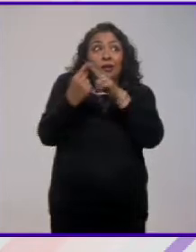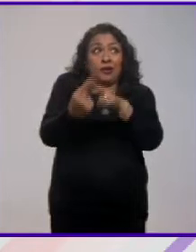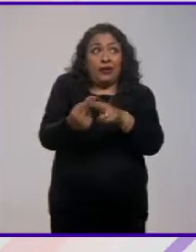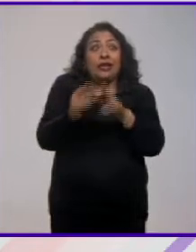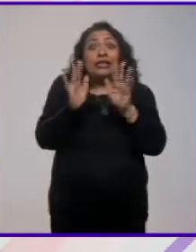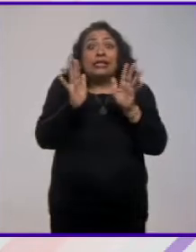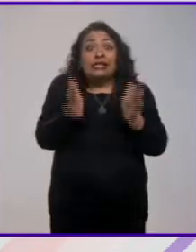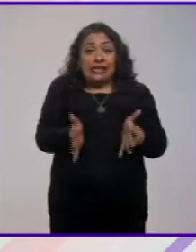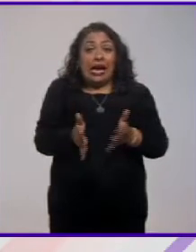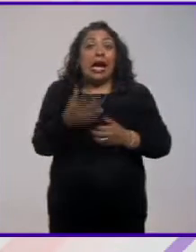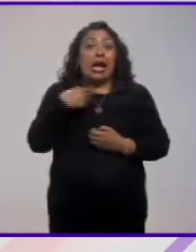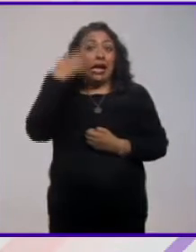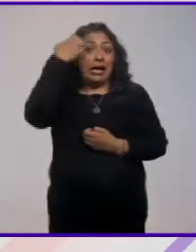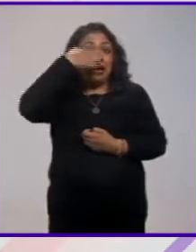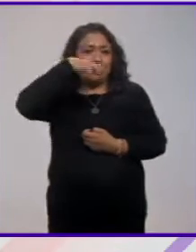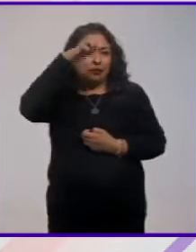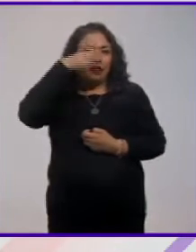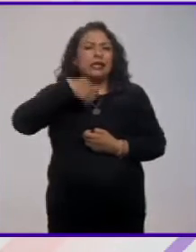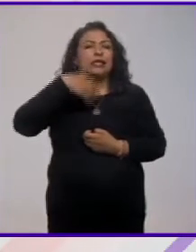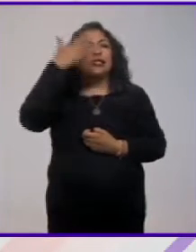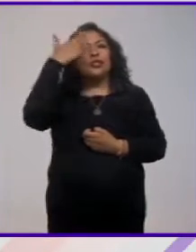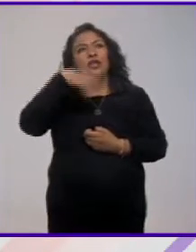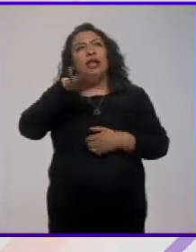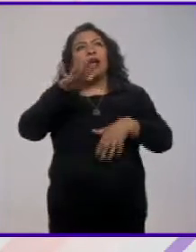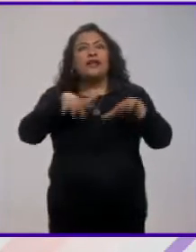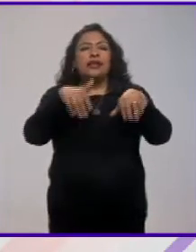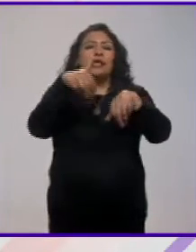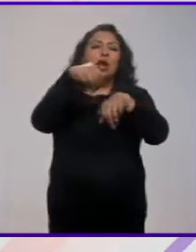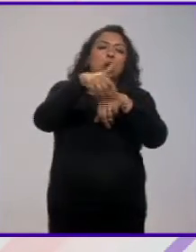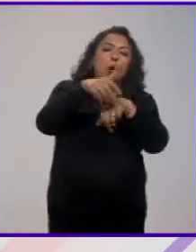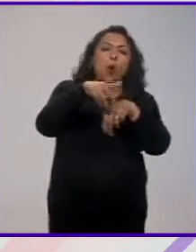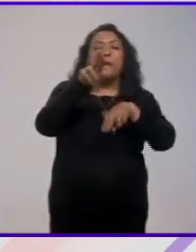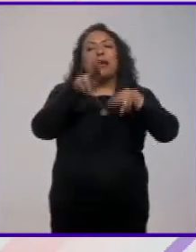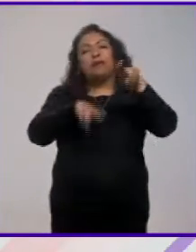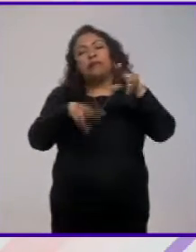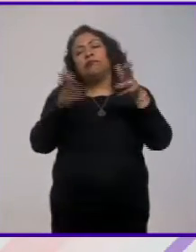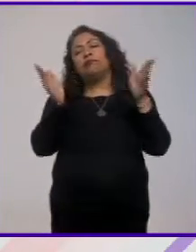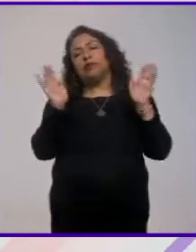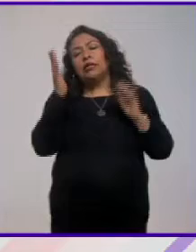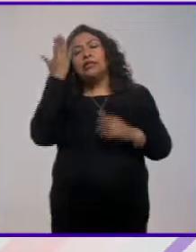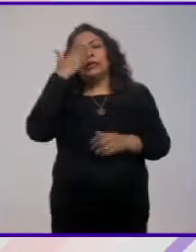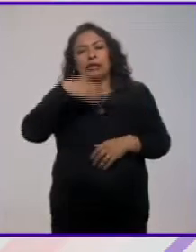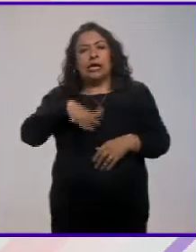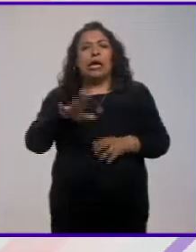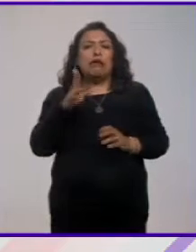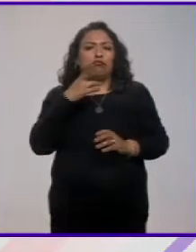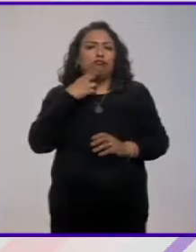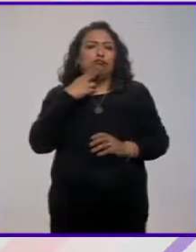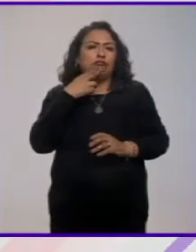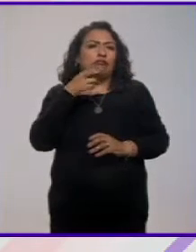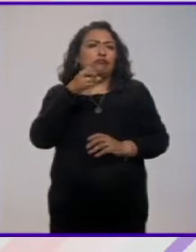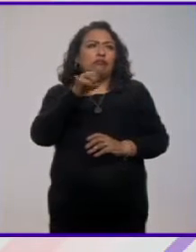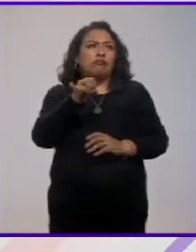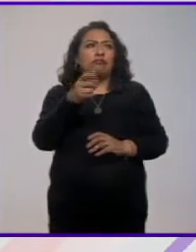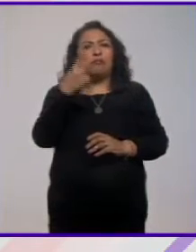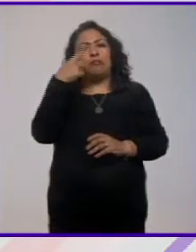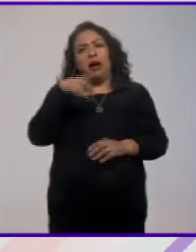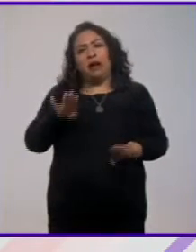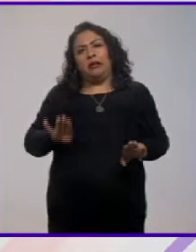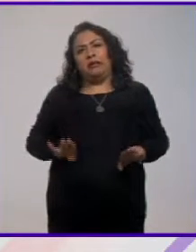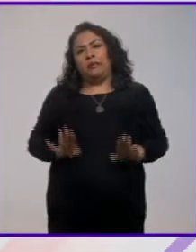cumpliendo 41 años, y yo sé que luego los números y las estadísticas y todo esto funciona, ¿no? En este tipo